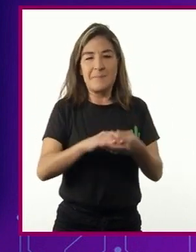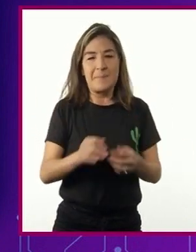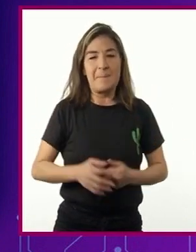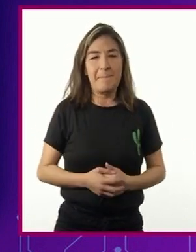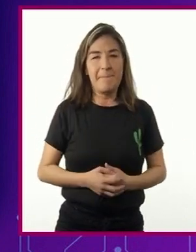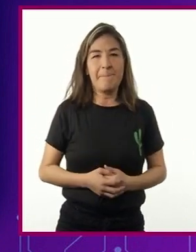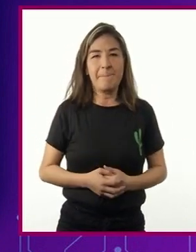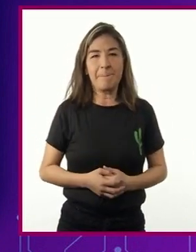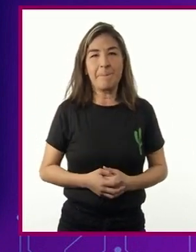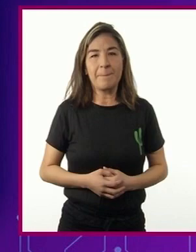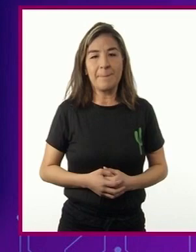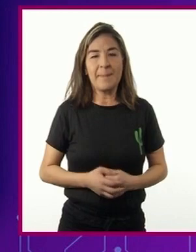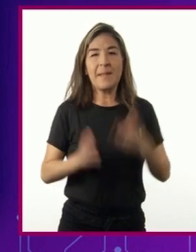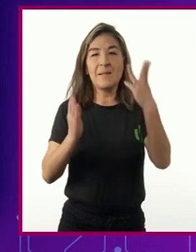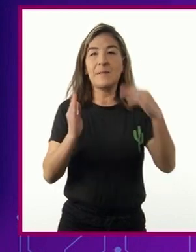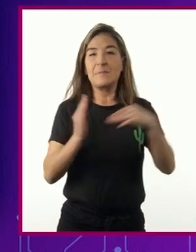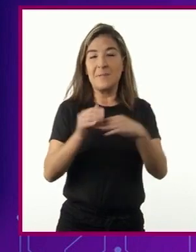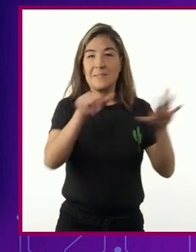de